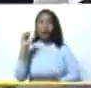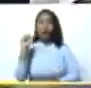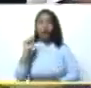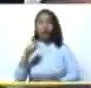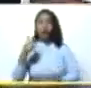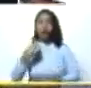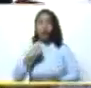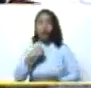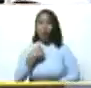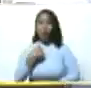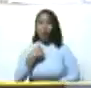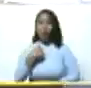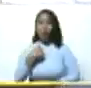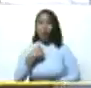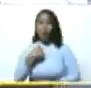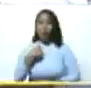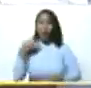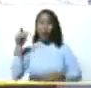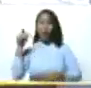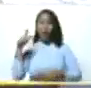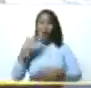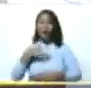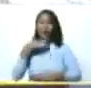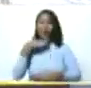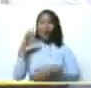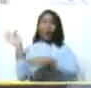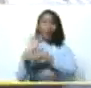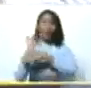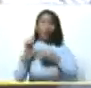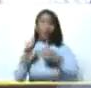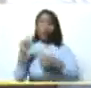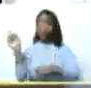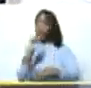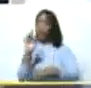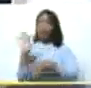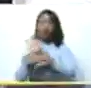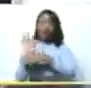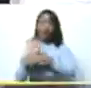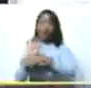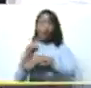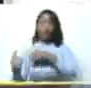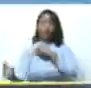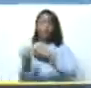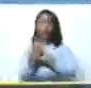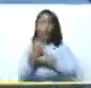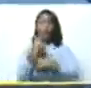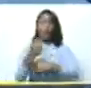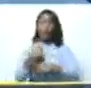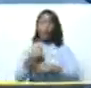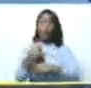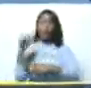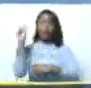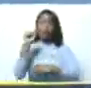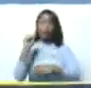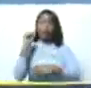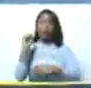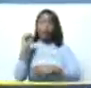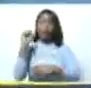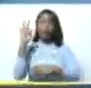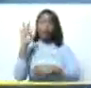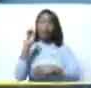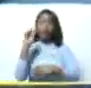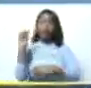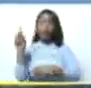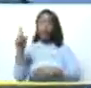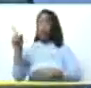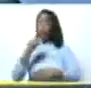Yo partía del hecho que el SAFONAT estaba funcionando. No está funcionando. Entonces me engañaron porque me han dicho que el SAFONAT estaba funcionando. Eso no